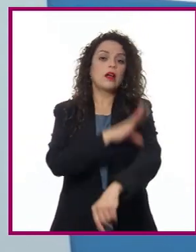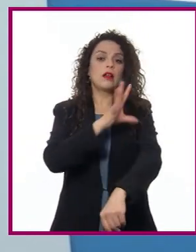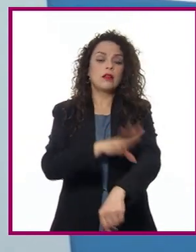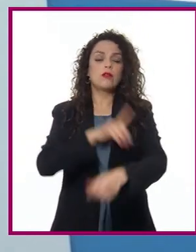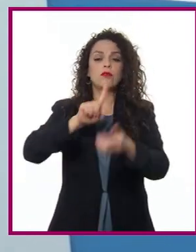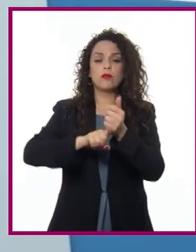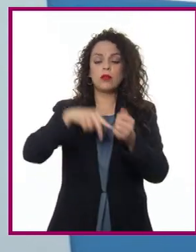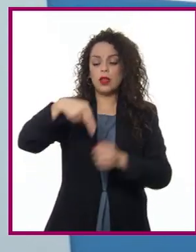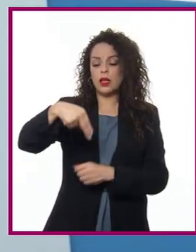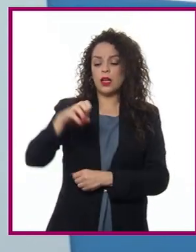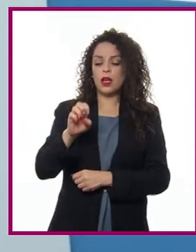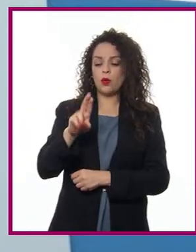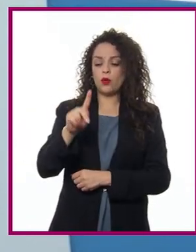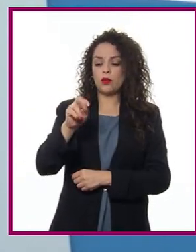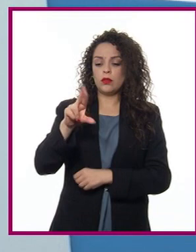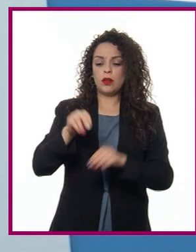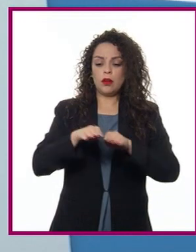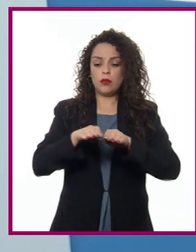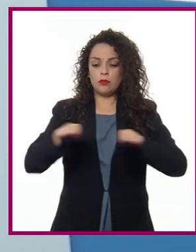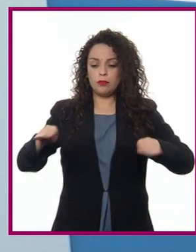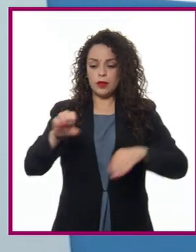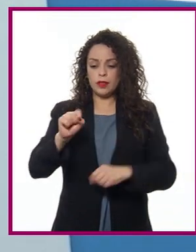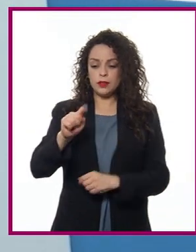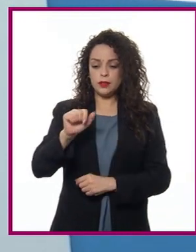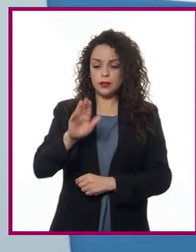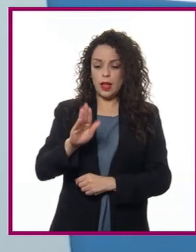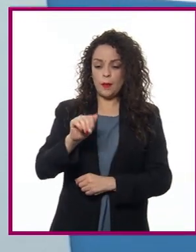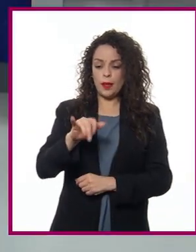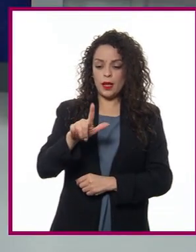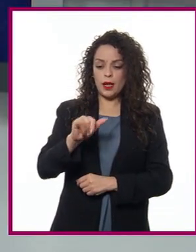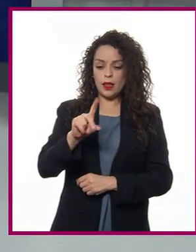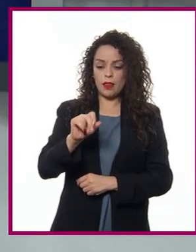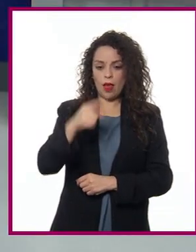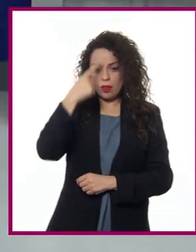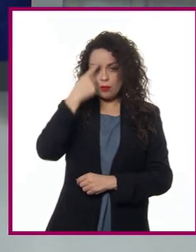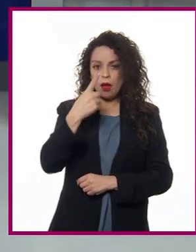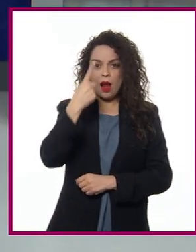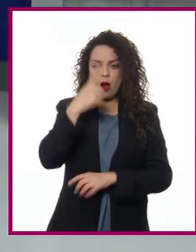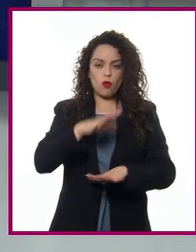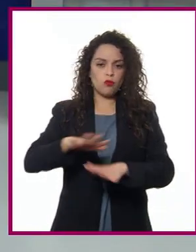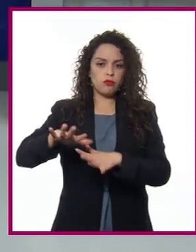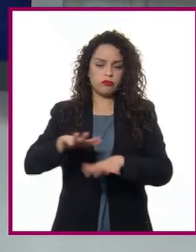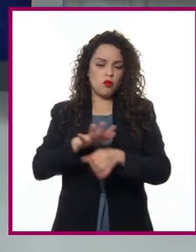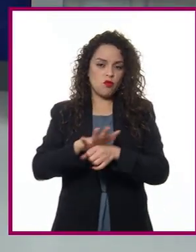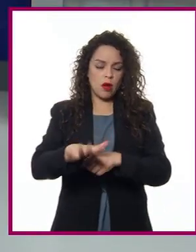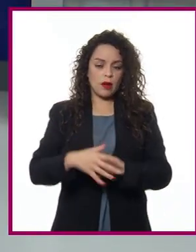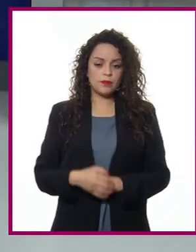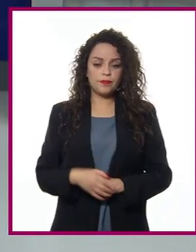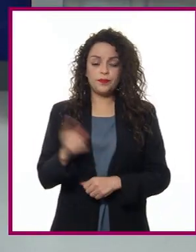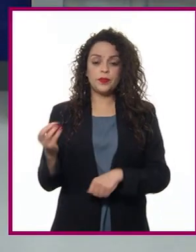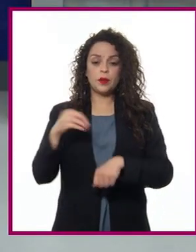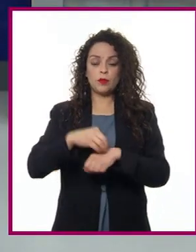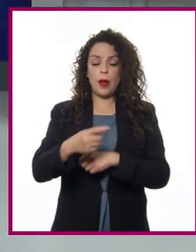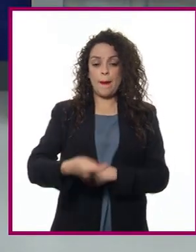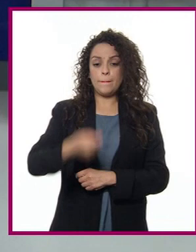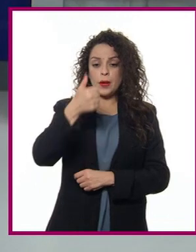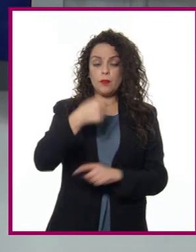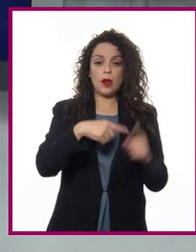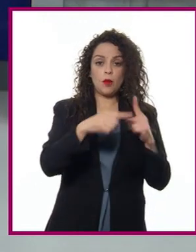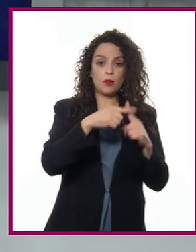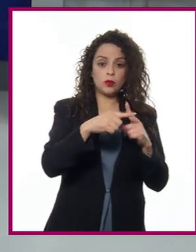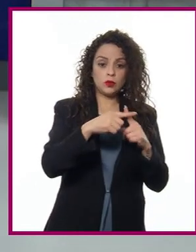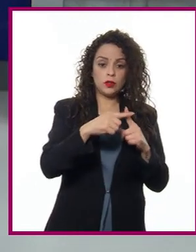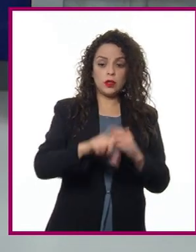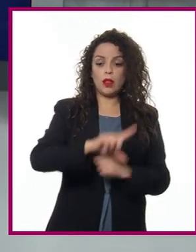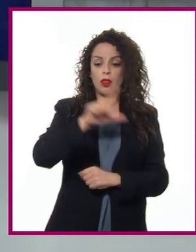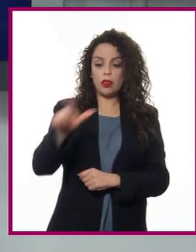neutro, lo cual le da estabilidad a una sustancia. Como en la fórmula primero se escribe el símbolo del elemento con carga positiva